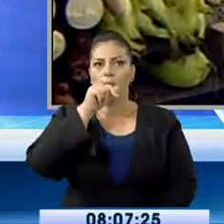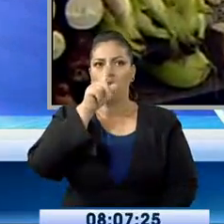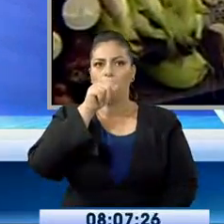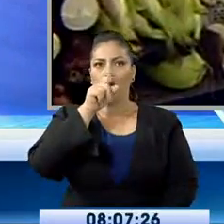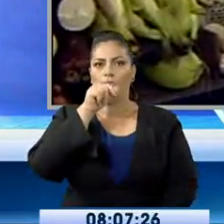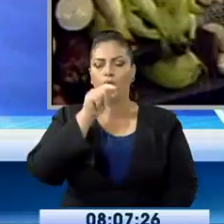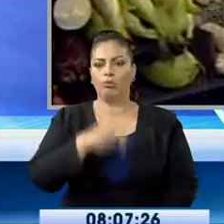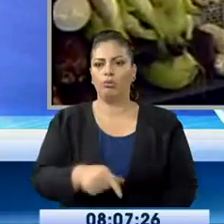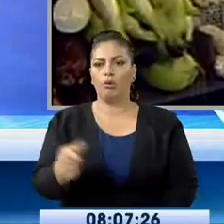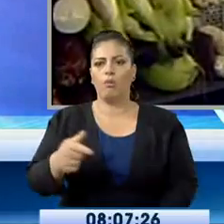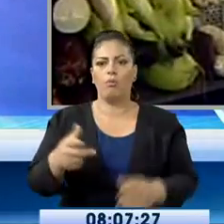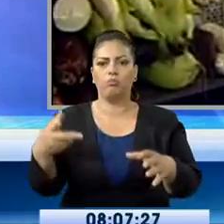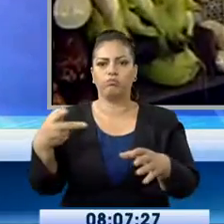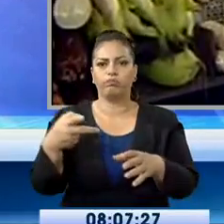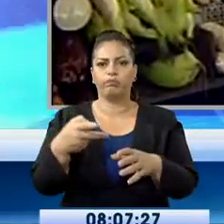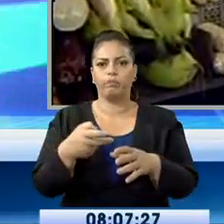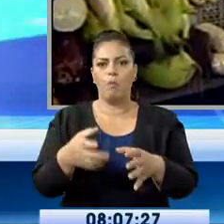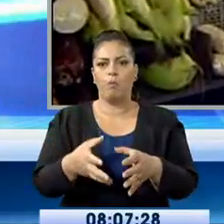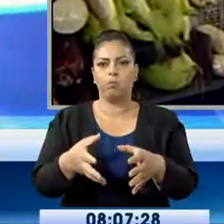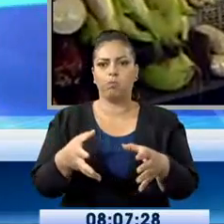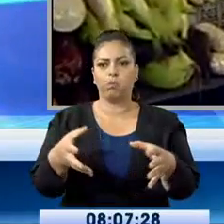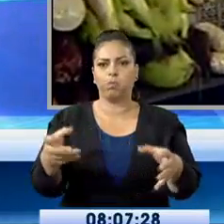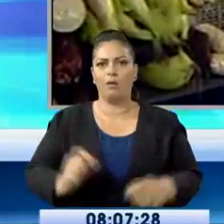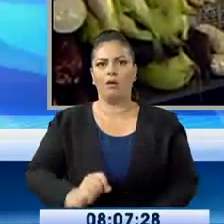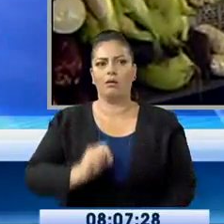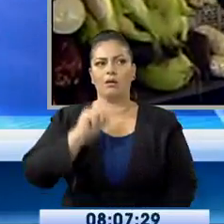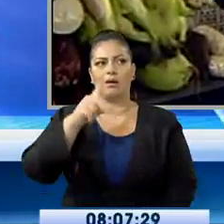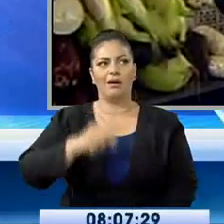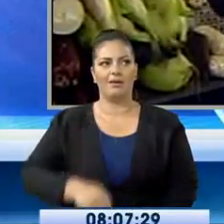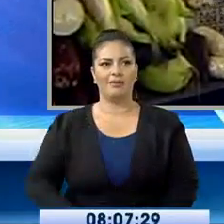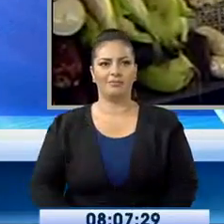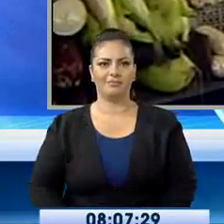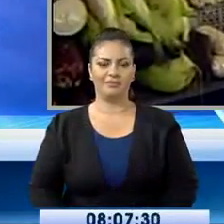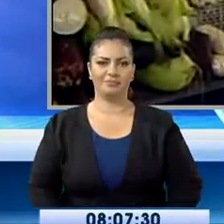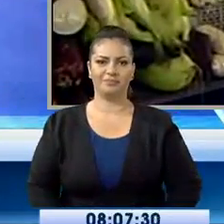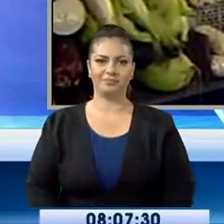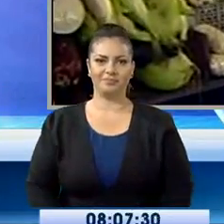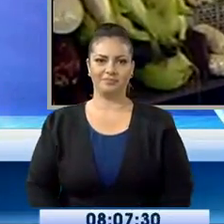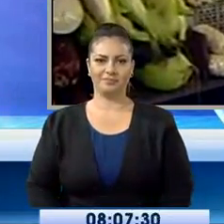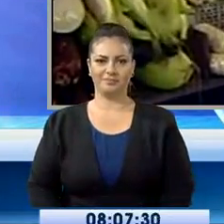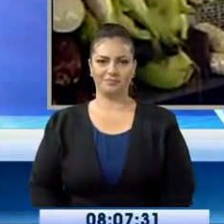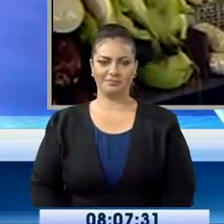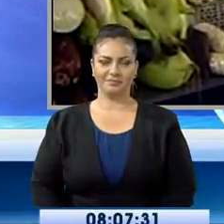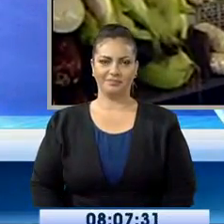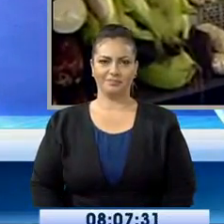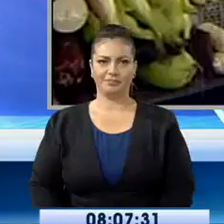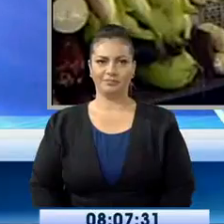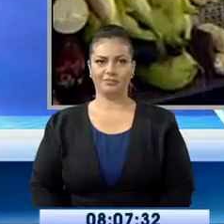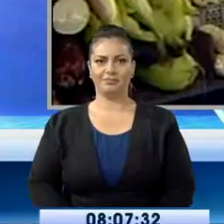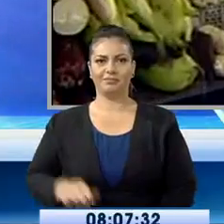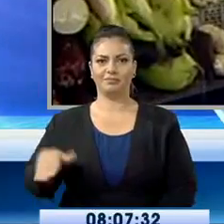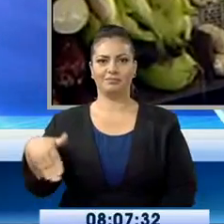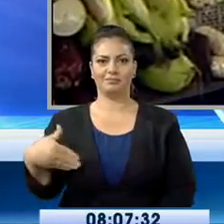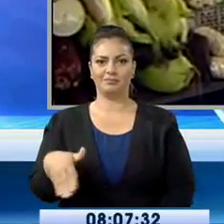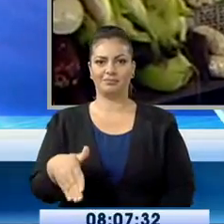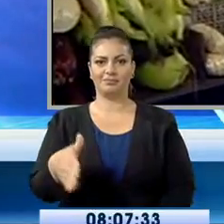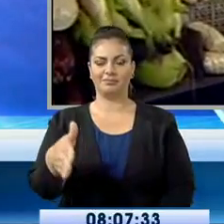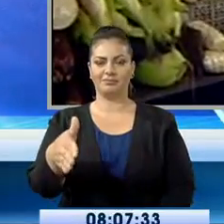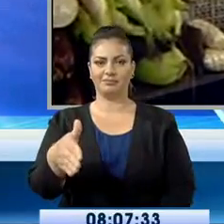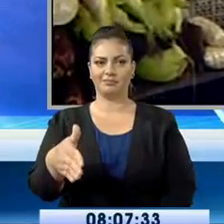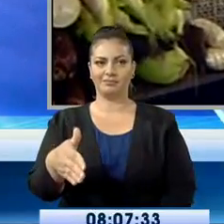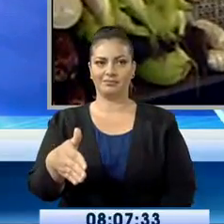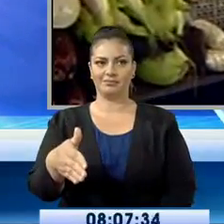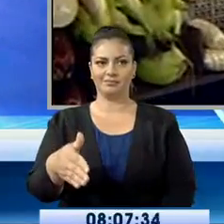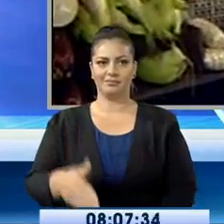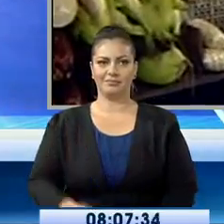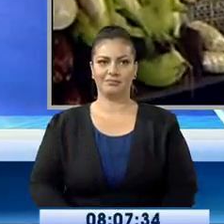y así, ¿no? Y infla el precio también. Van al gimnasio. Ajá, hay que mandarlo al gimnasio. Y los pescados, o sea, los peces, como